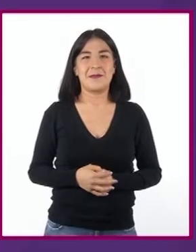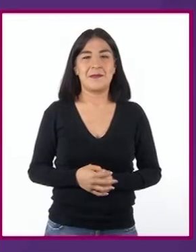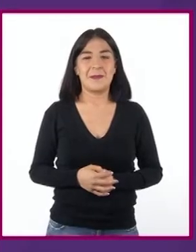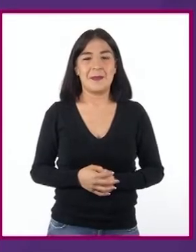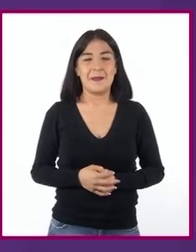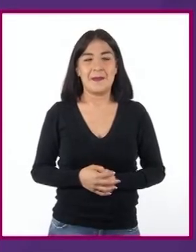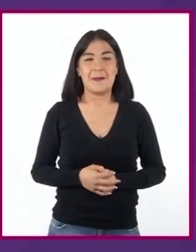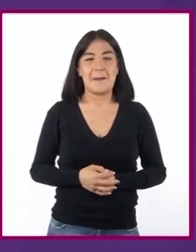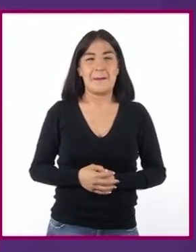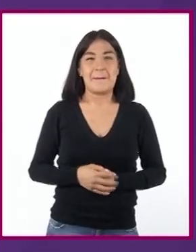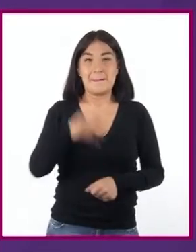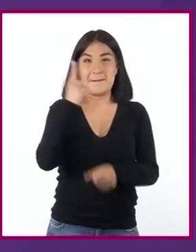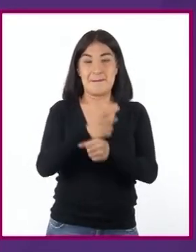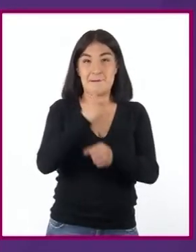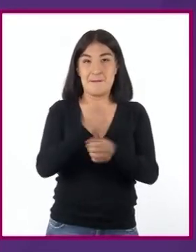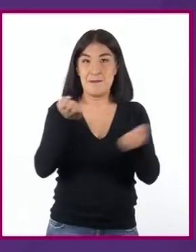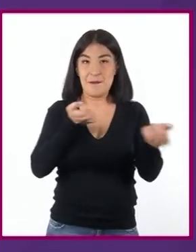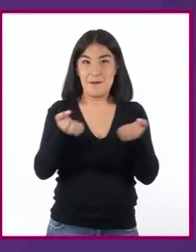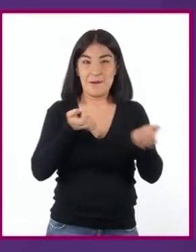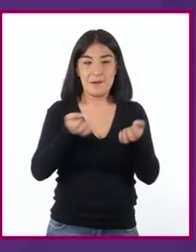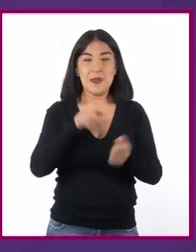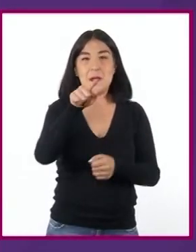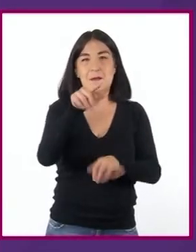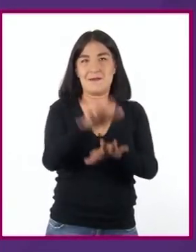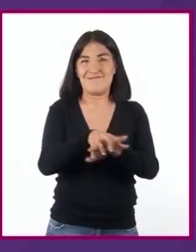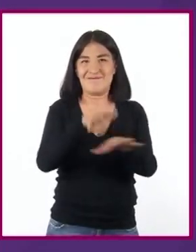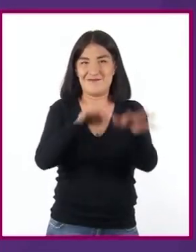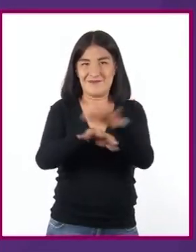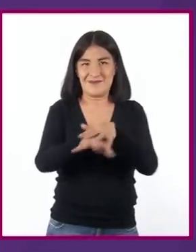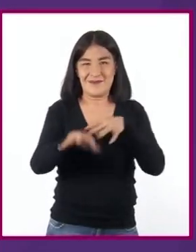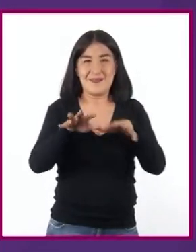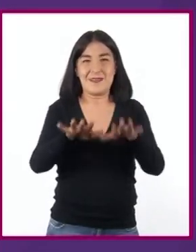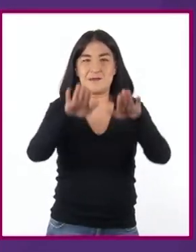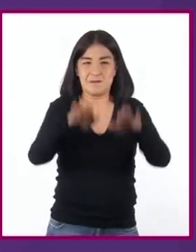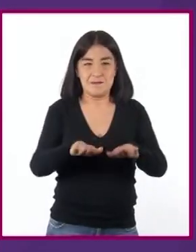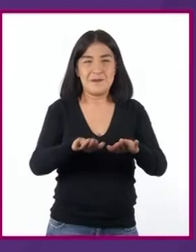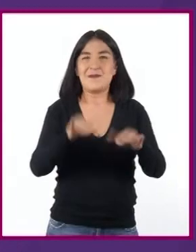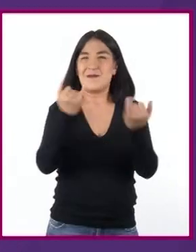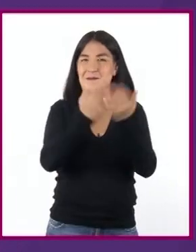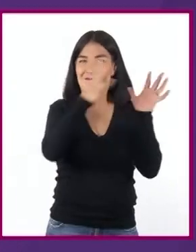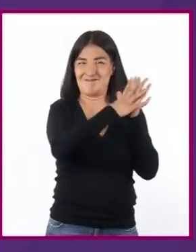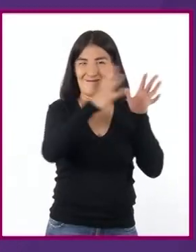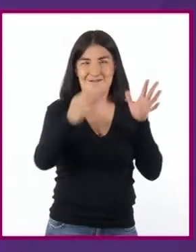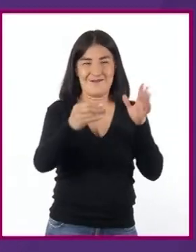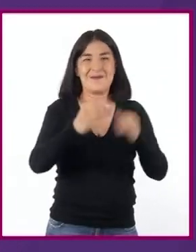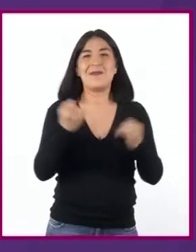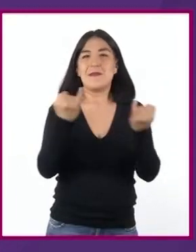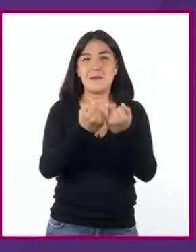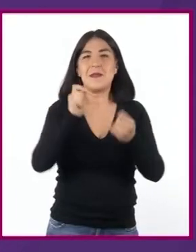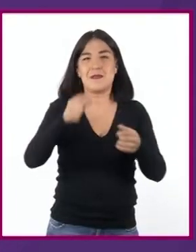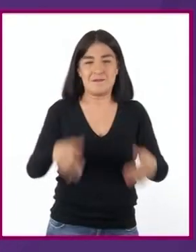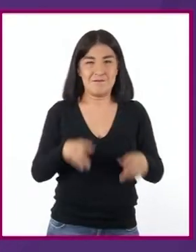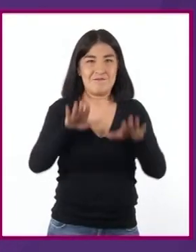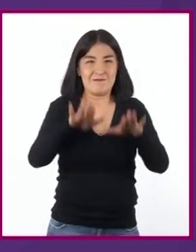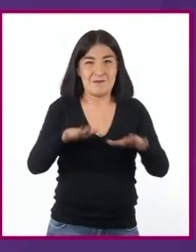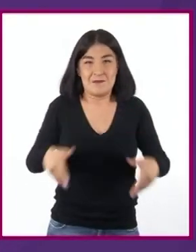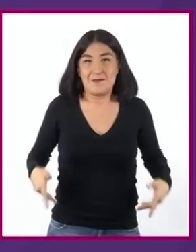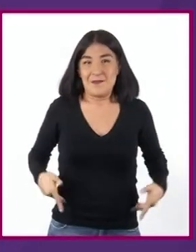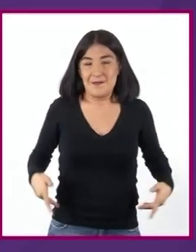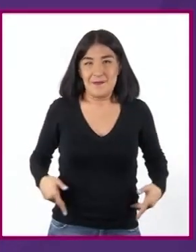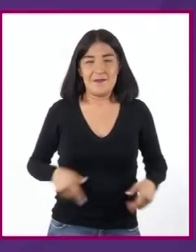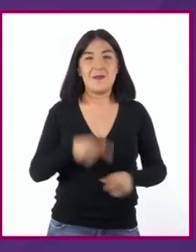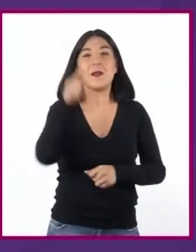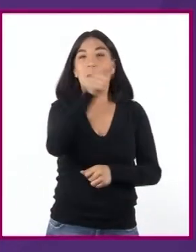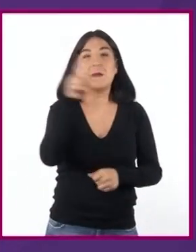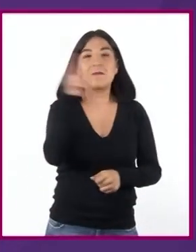En el primer ejercicio vas a tener tus pies paralelos entre sí a la distancia de las caderas.